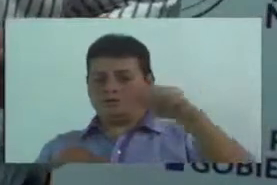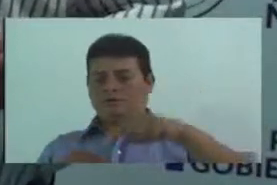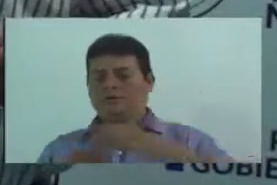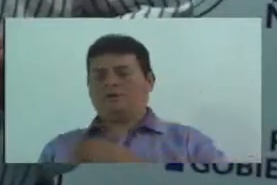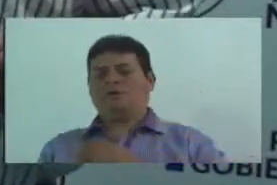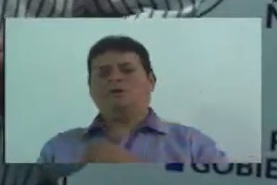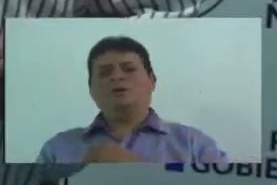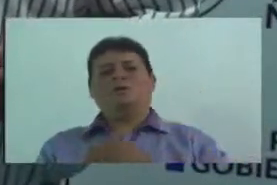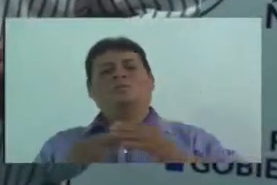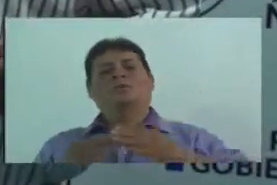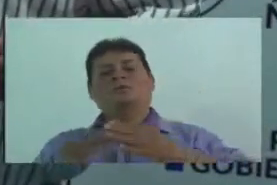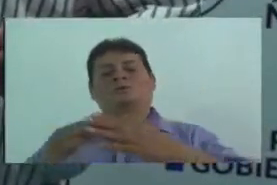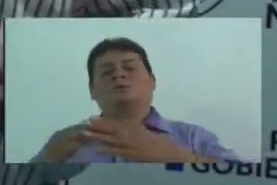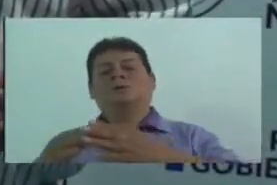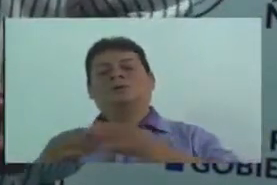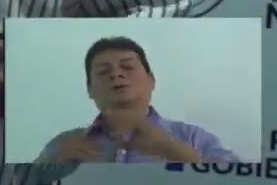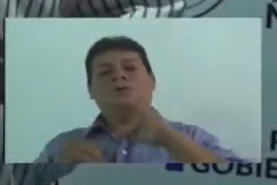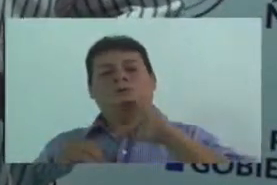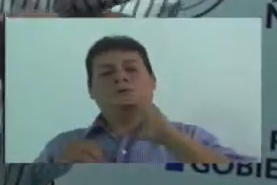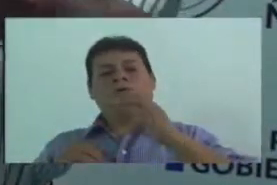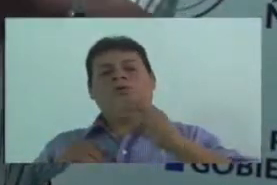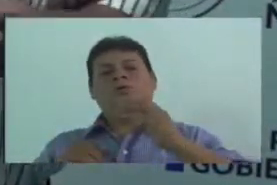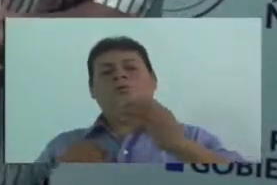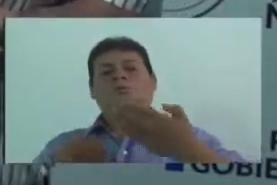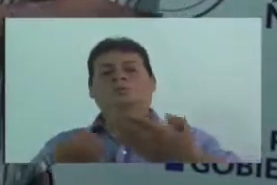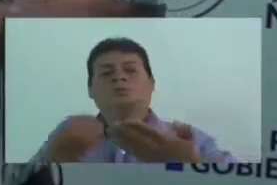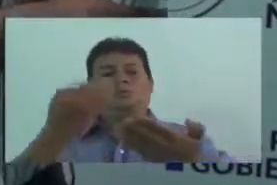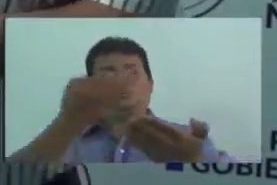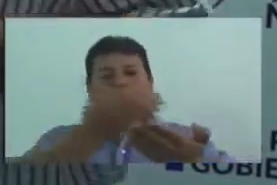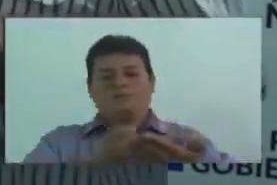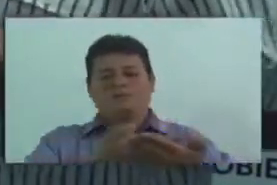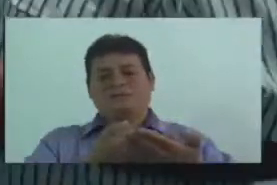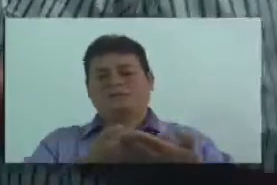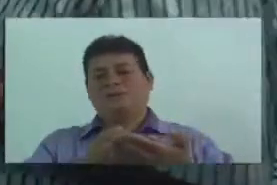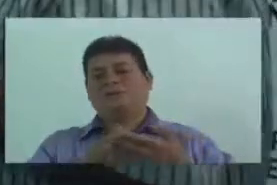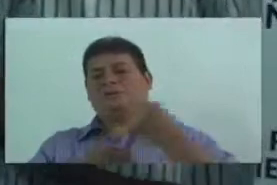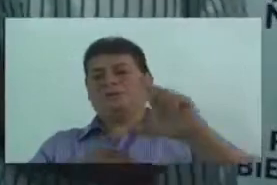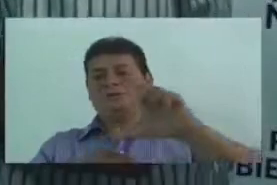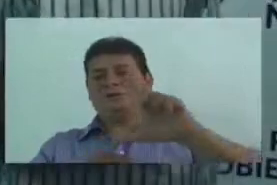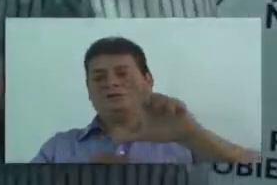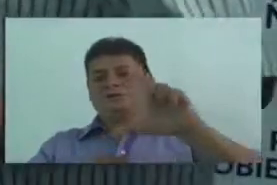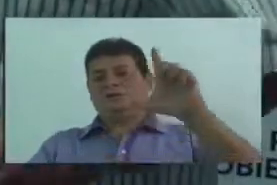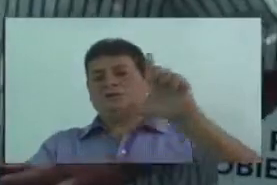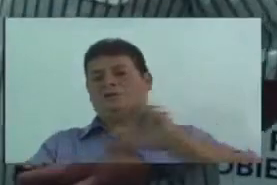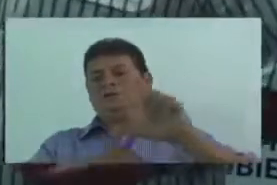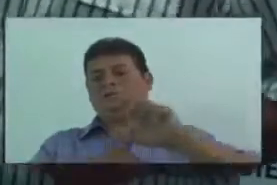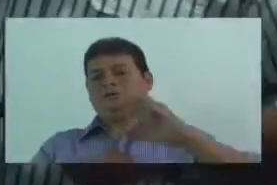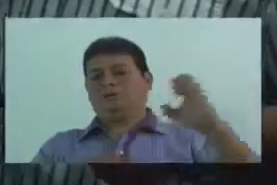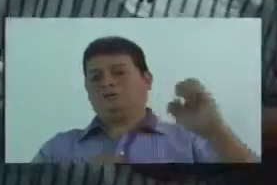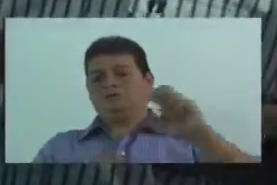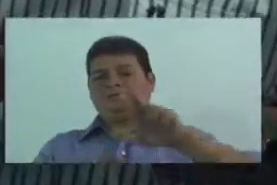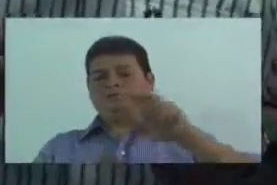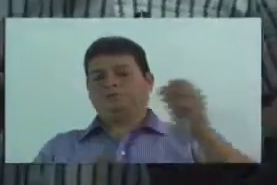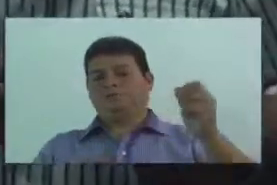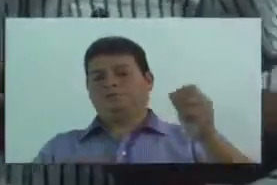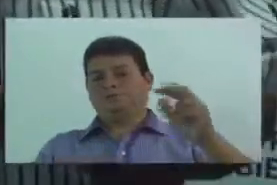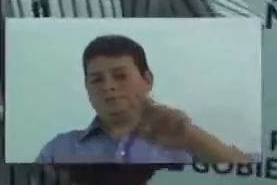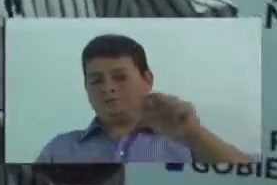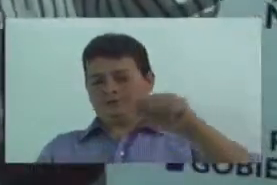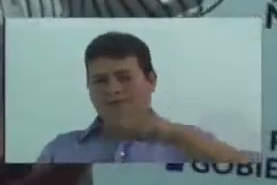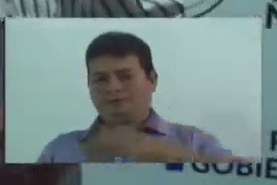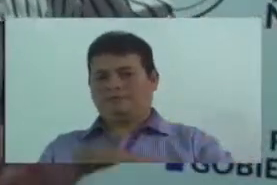se representa un ángulo? Podemos representar de varias formas. Por ejemplo, podemos decir, oh, no, se me trabó.